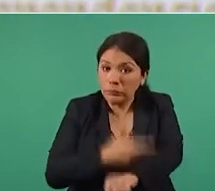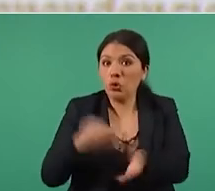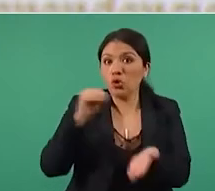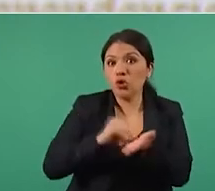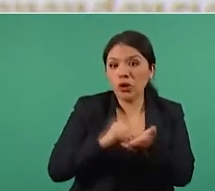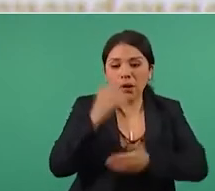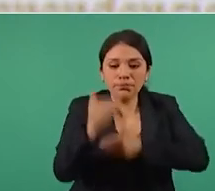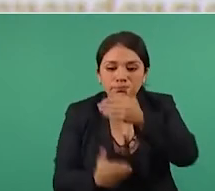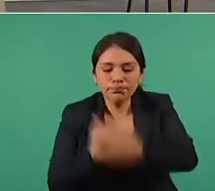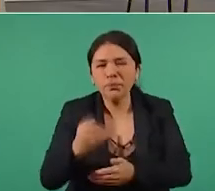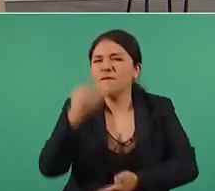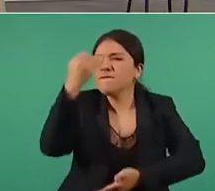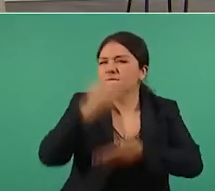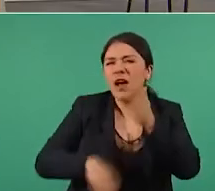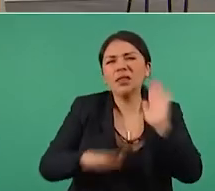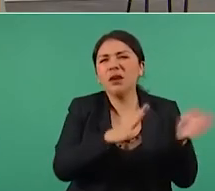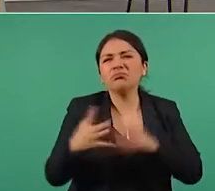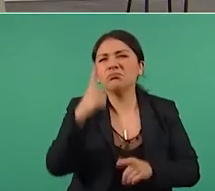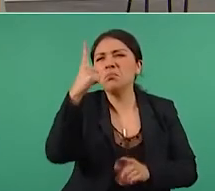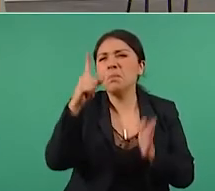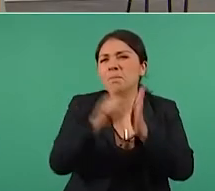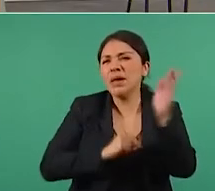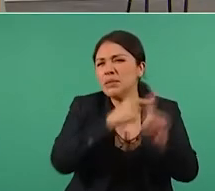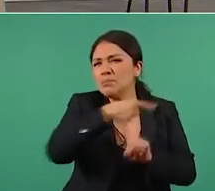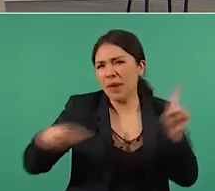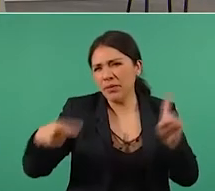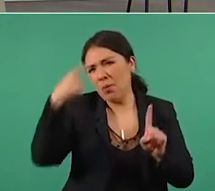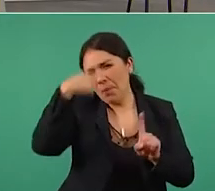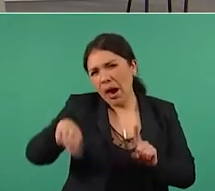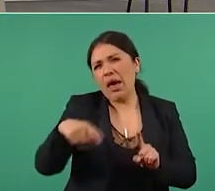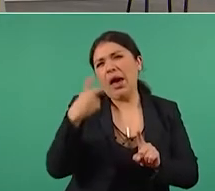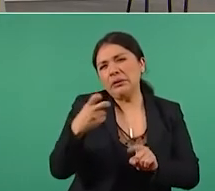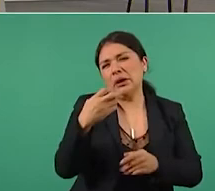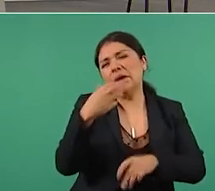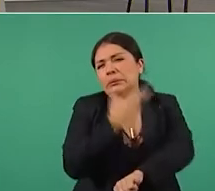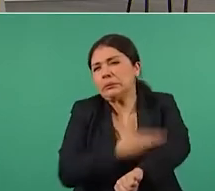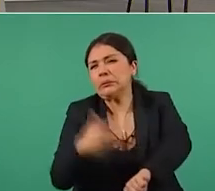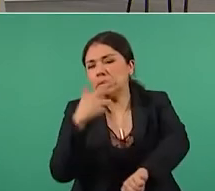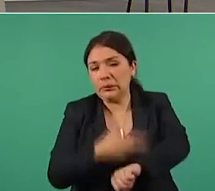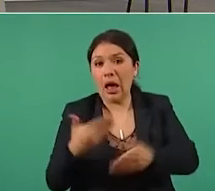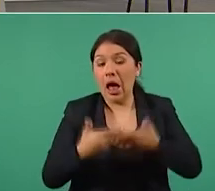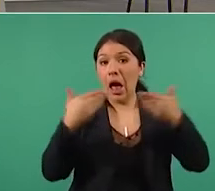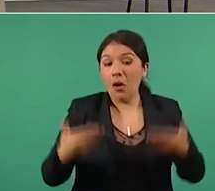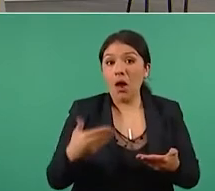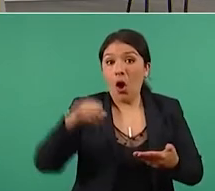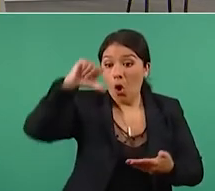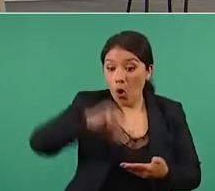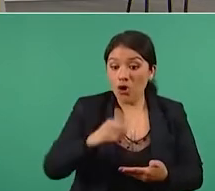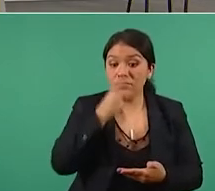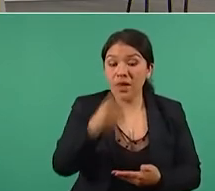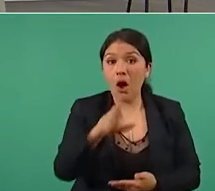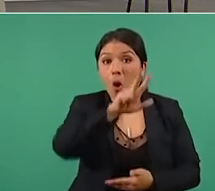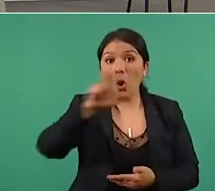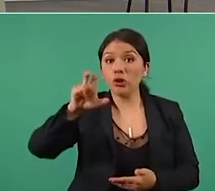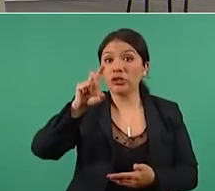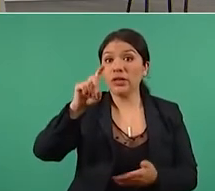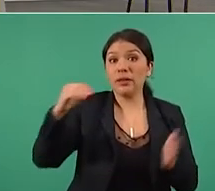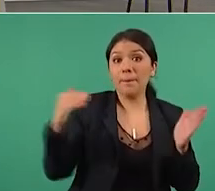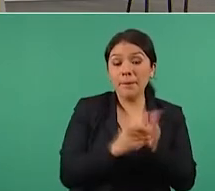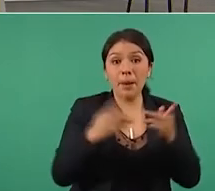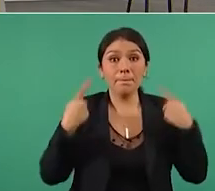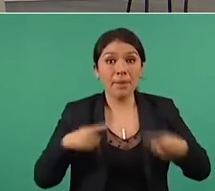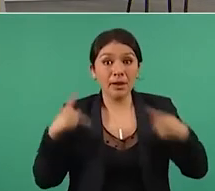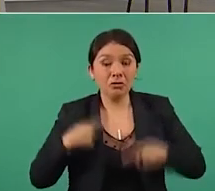aproximadamente 1.5 meses todavía de los plazos transitorios, por lo que muy probablemente esta cifra hoy de 830 mil se